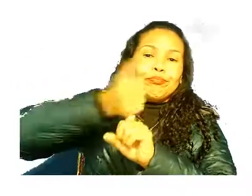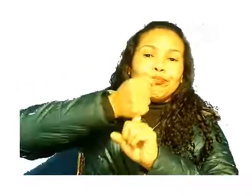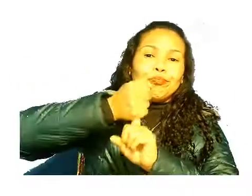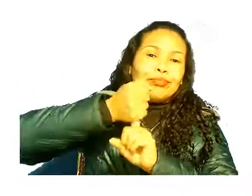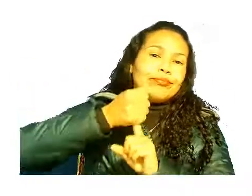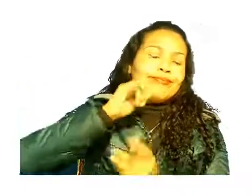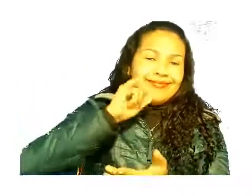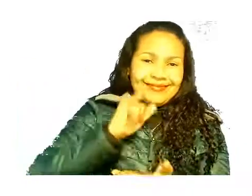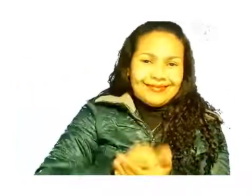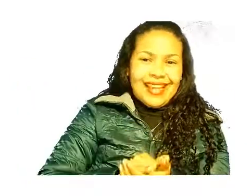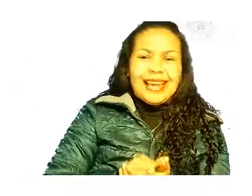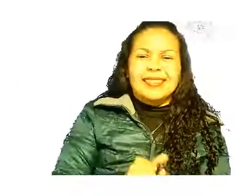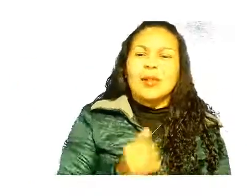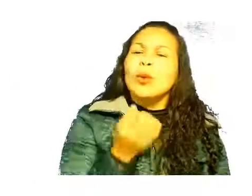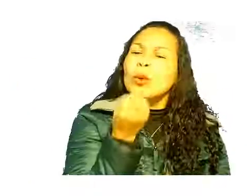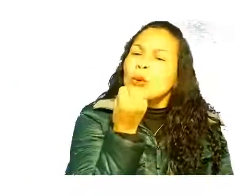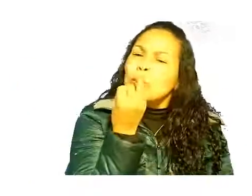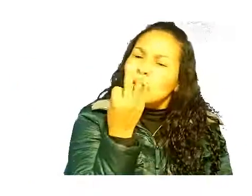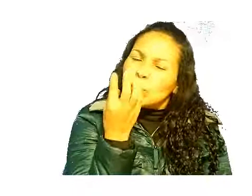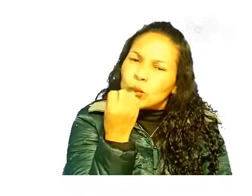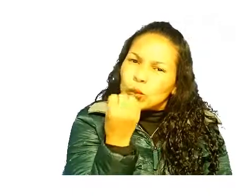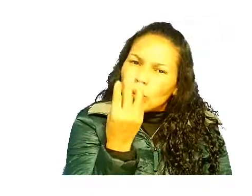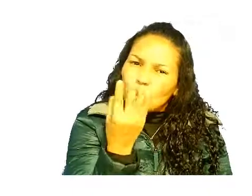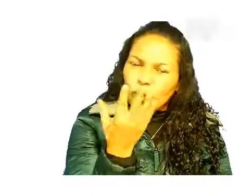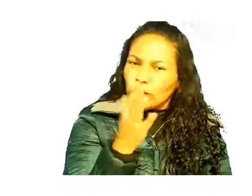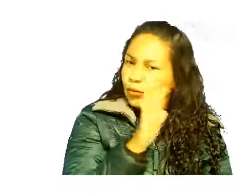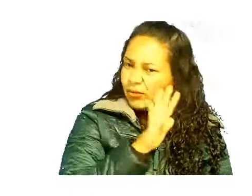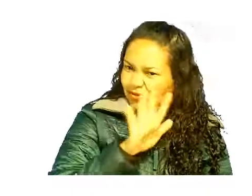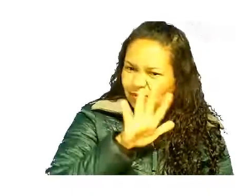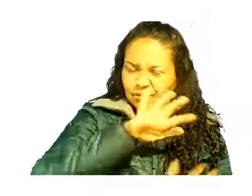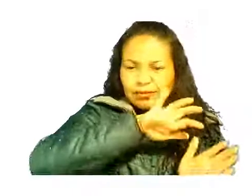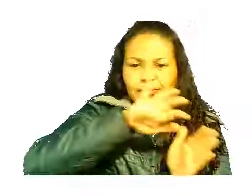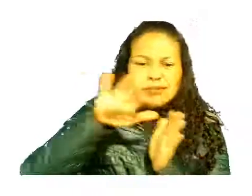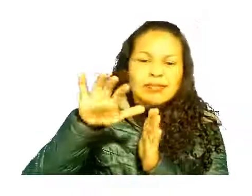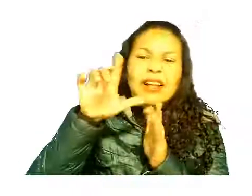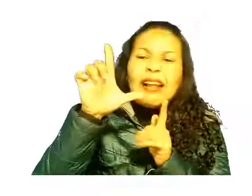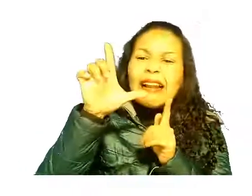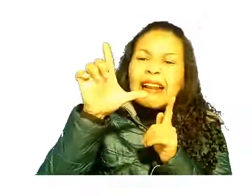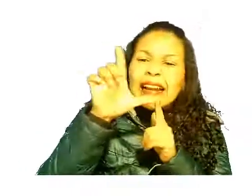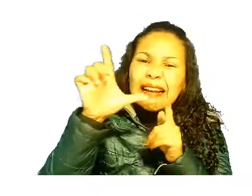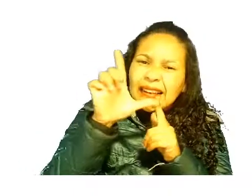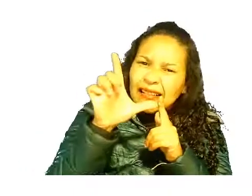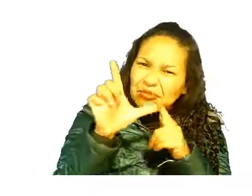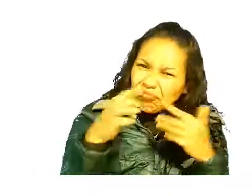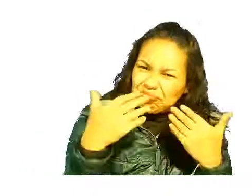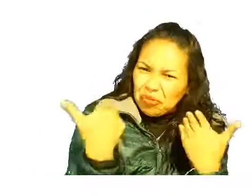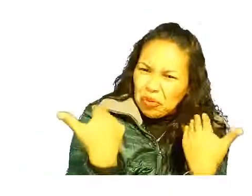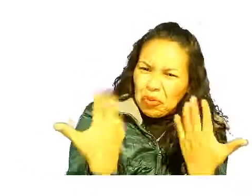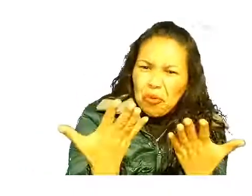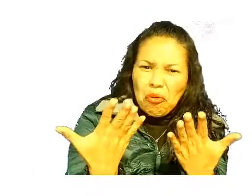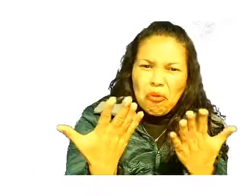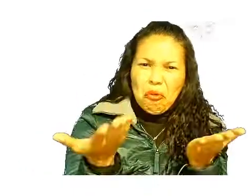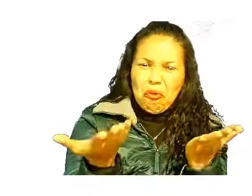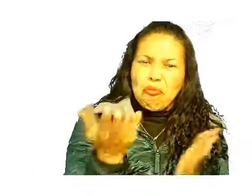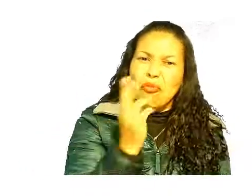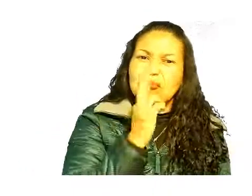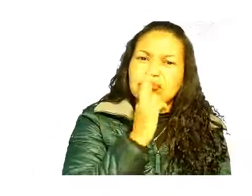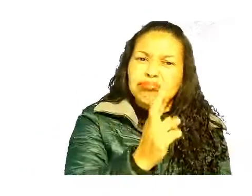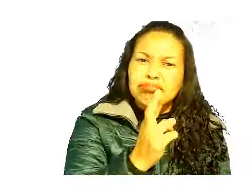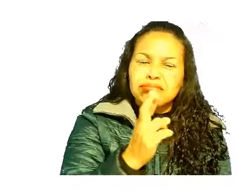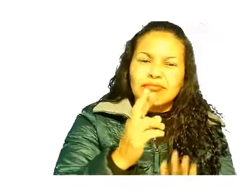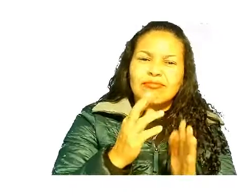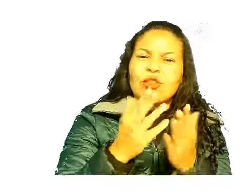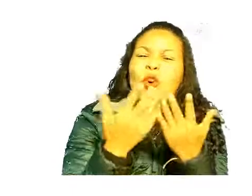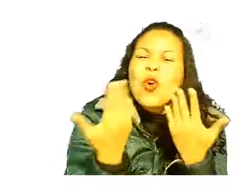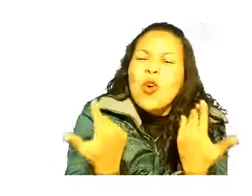Si esto lo estamos haciendo con relación a los números, cuando factorizamos letras en el álgebra, ¿cómo nos